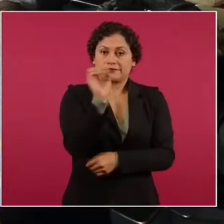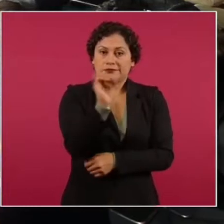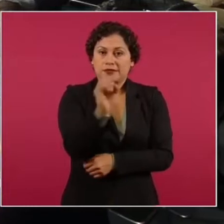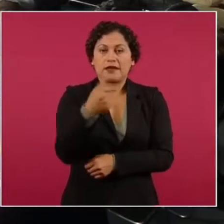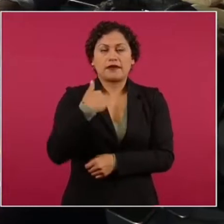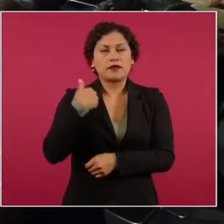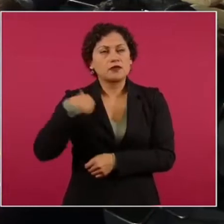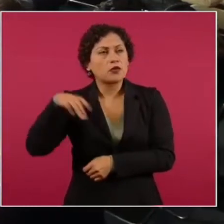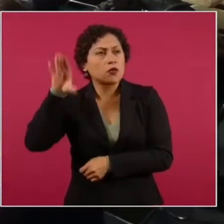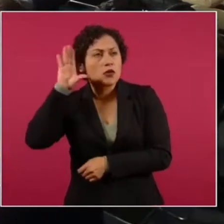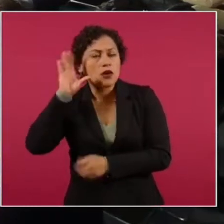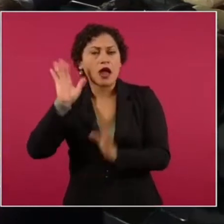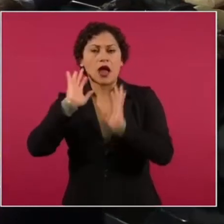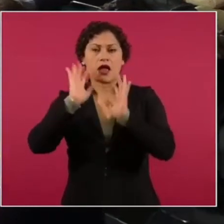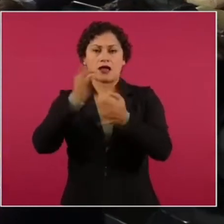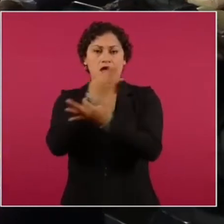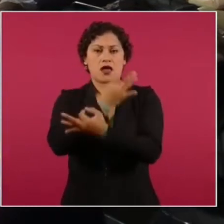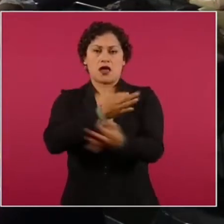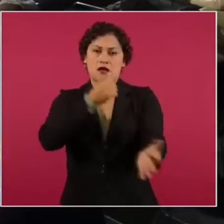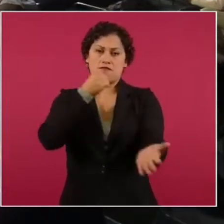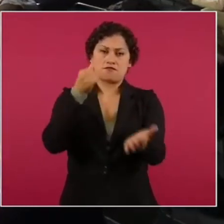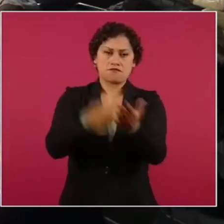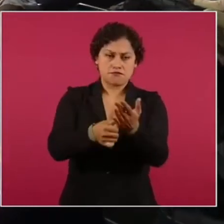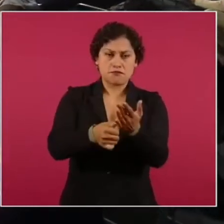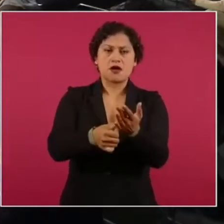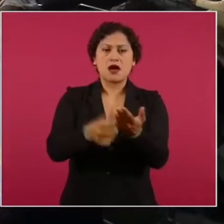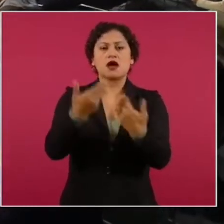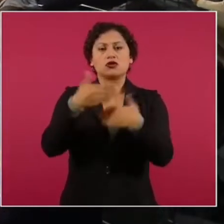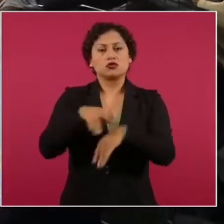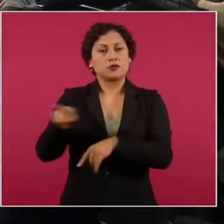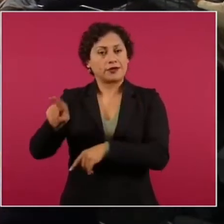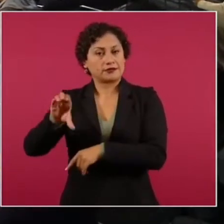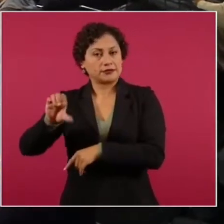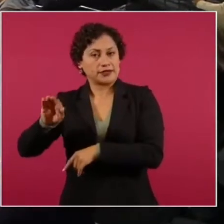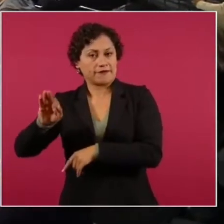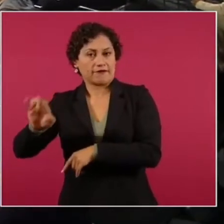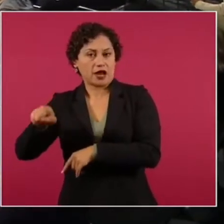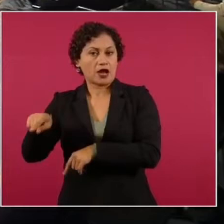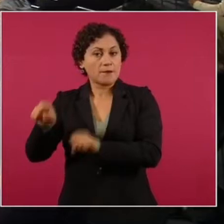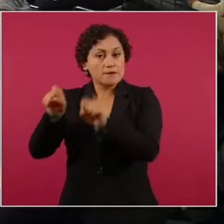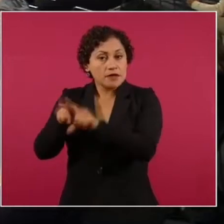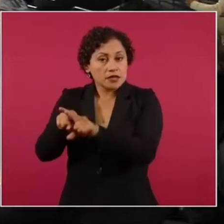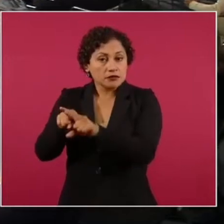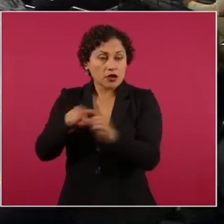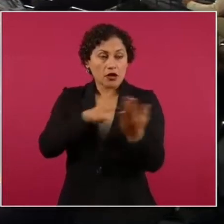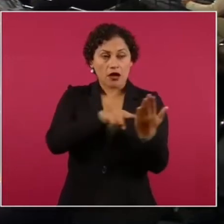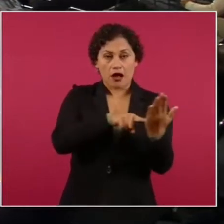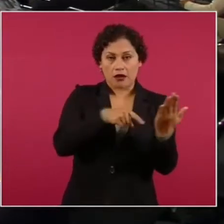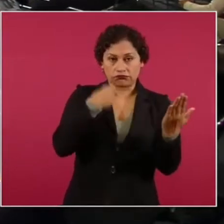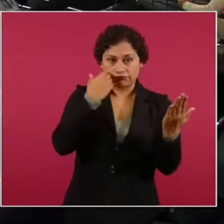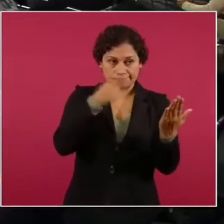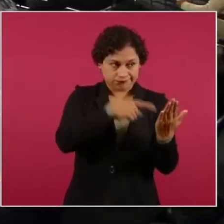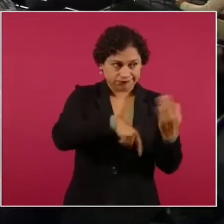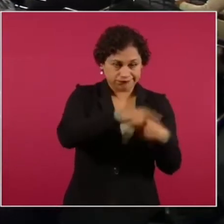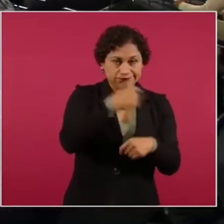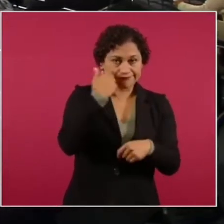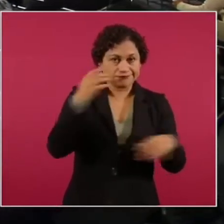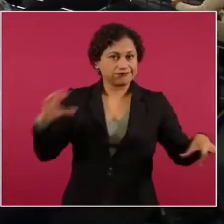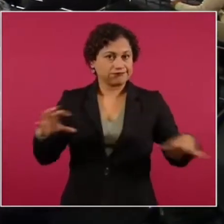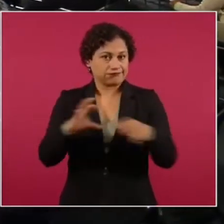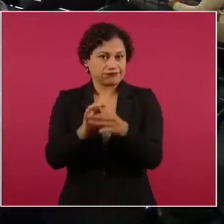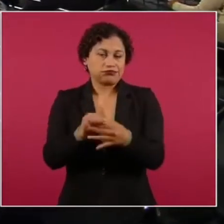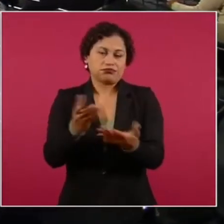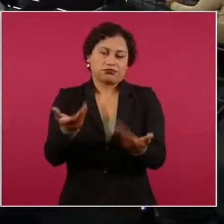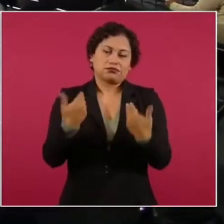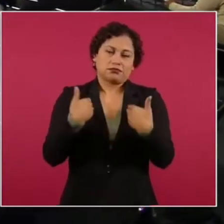el decreto relacionado con lo de los extrabajadores de Luz y Fuerza. En ese sentido pues hay una enorme expectativa. Usted me entenderá, todos ellos